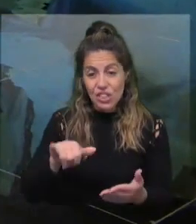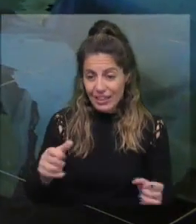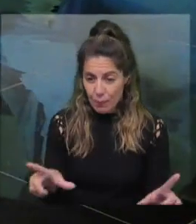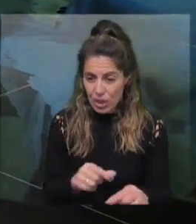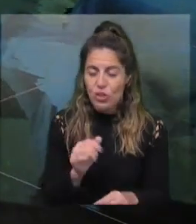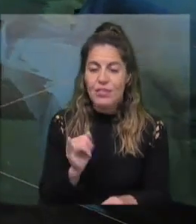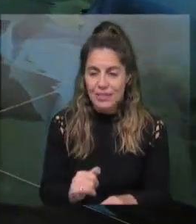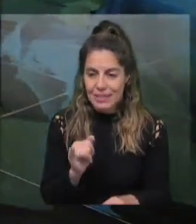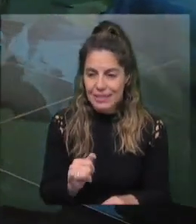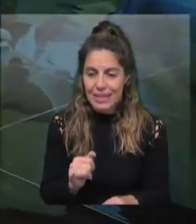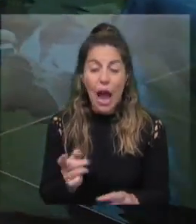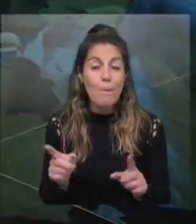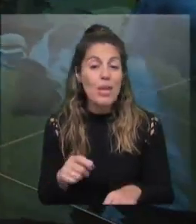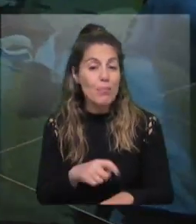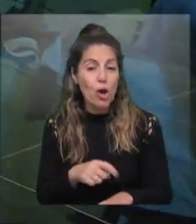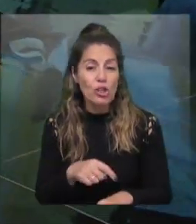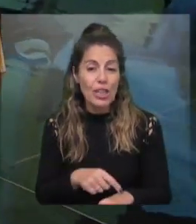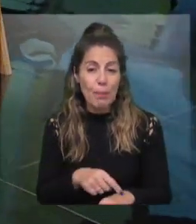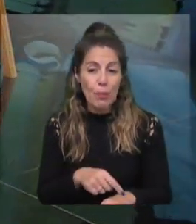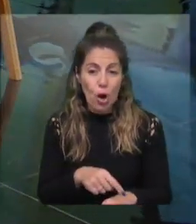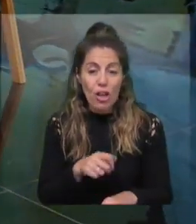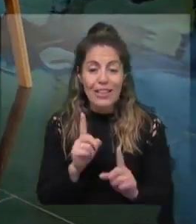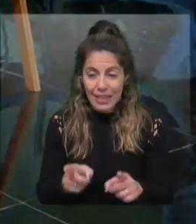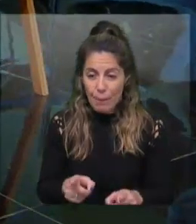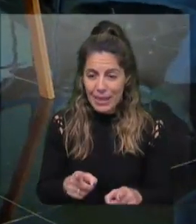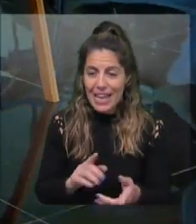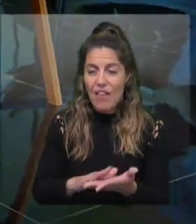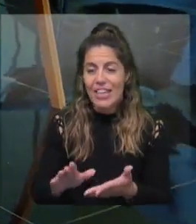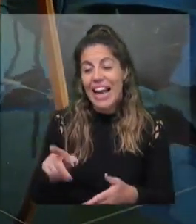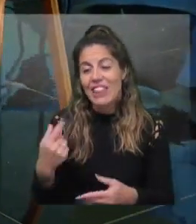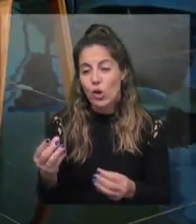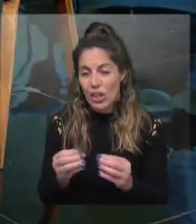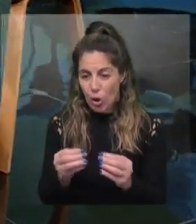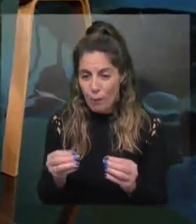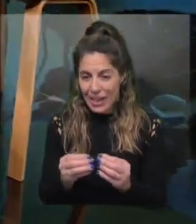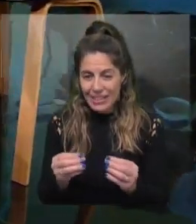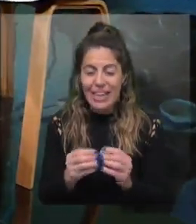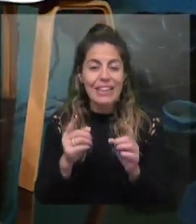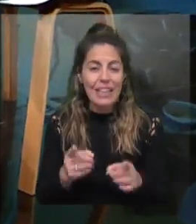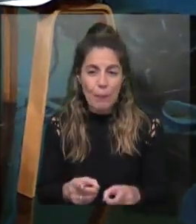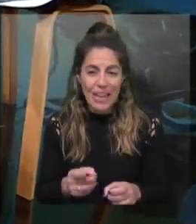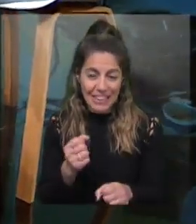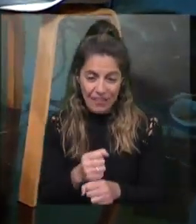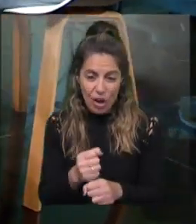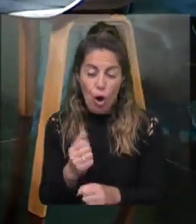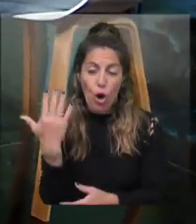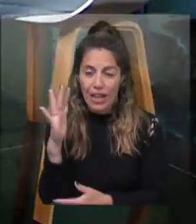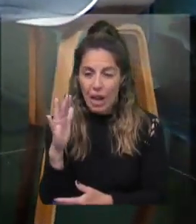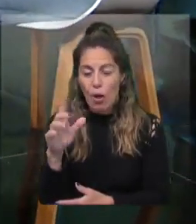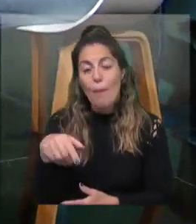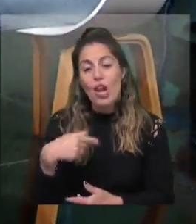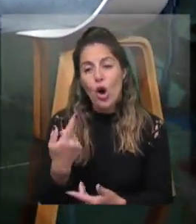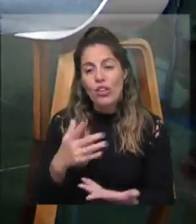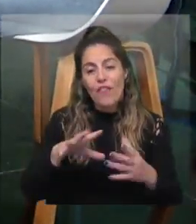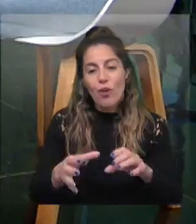Sí, en paralelo a la beca de Brian, estuvo también la beca de Agustina, otra compañera de él, que también trabajó con Arrayán, pero otro tipo